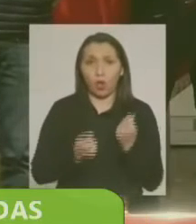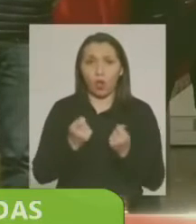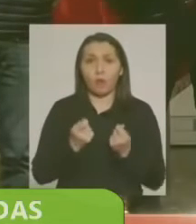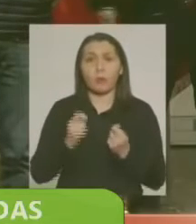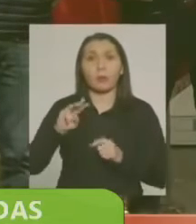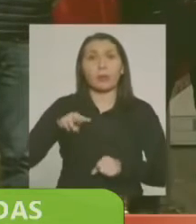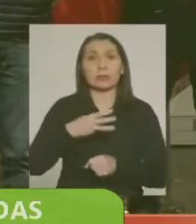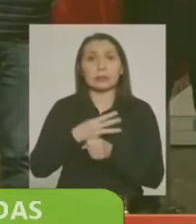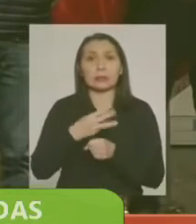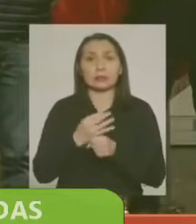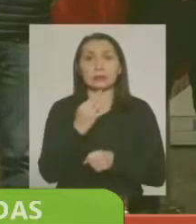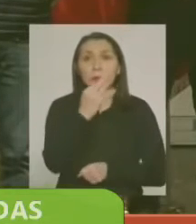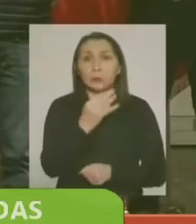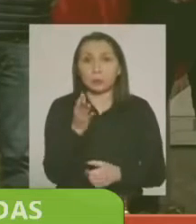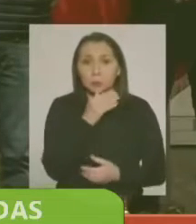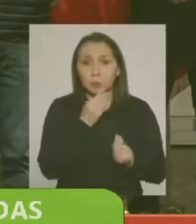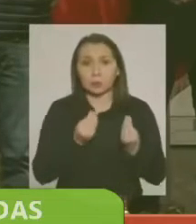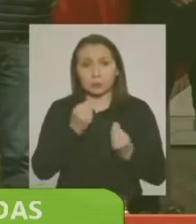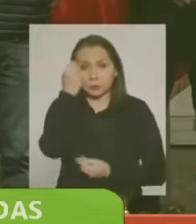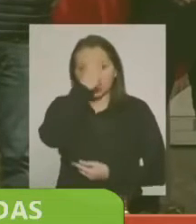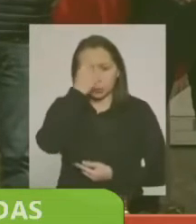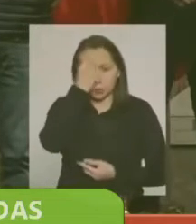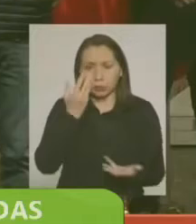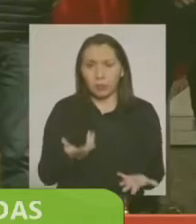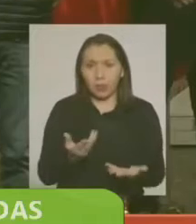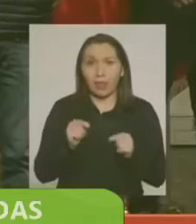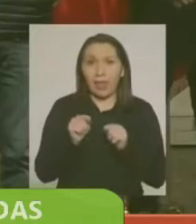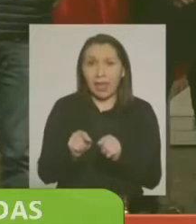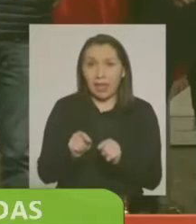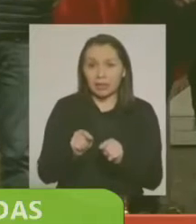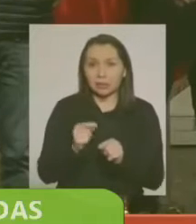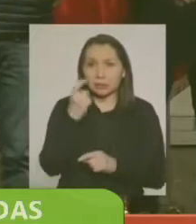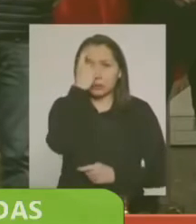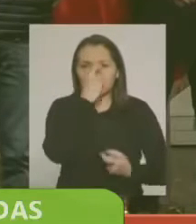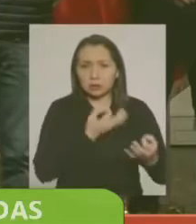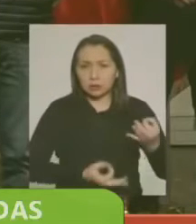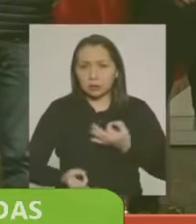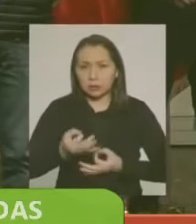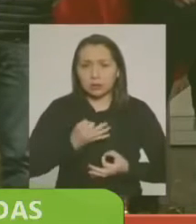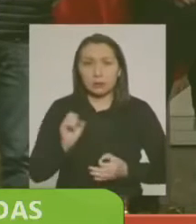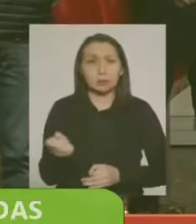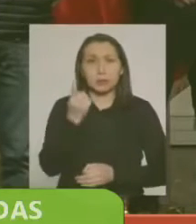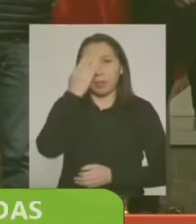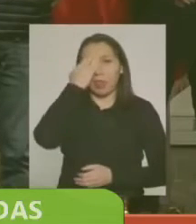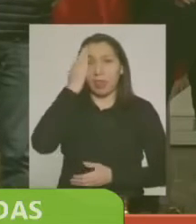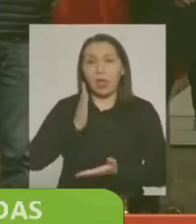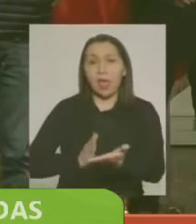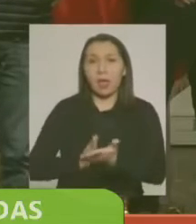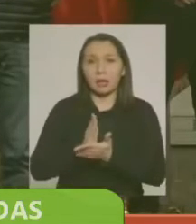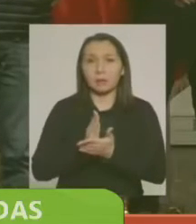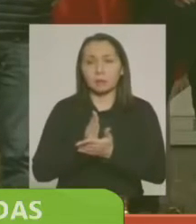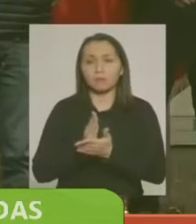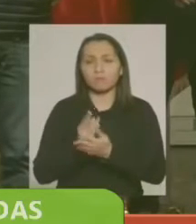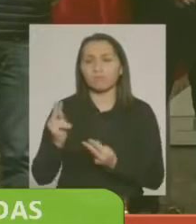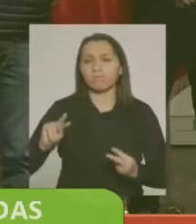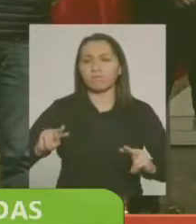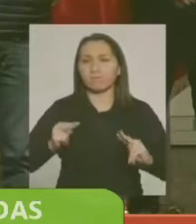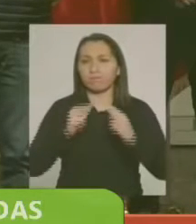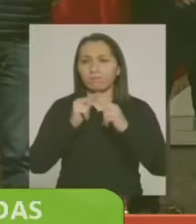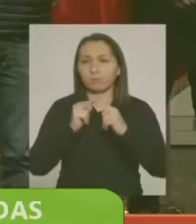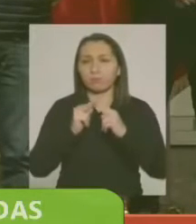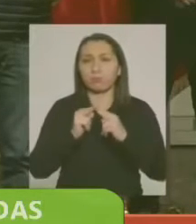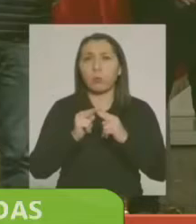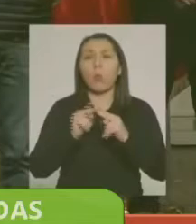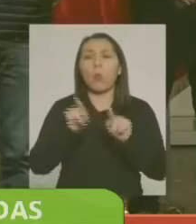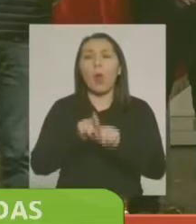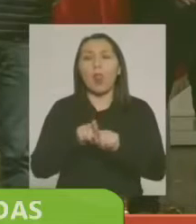25% que se anunció que lo Bien. absorbería finalmente el gobierno. Bien, bueno, para explicar un poco primero, nosotros usamos el concepto